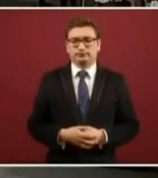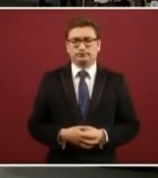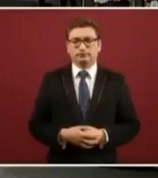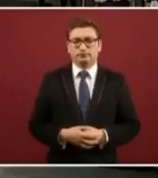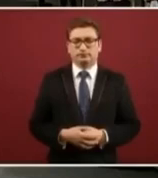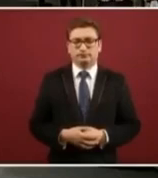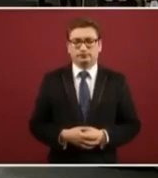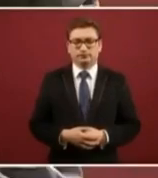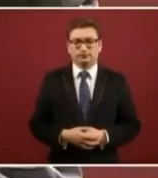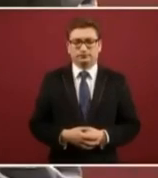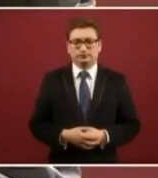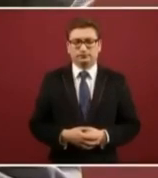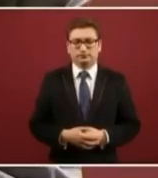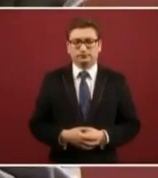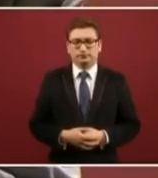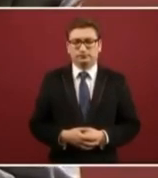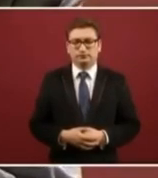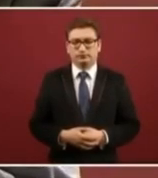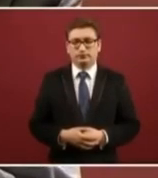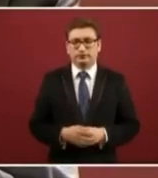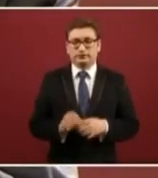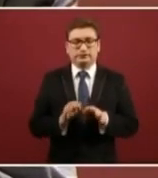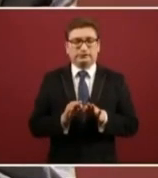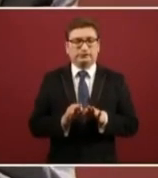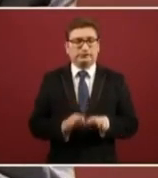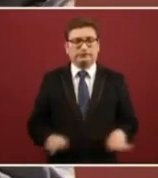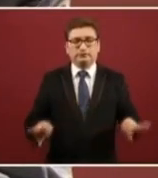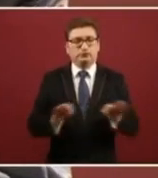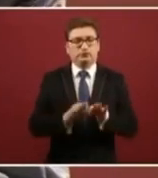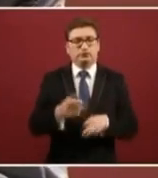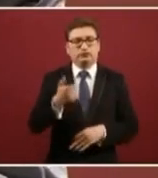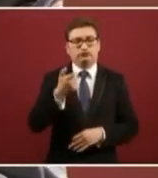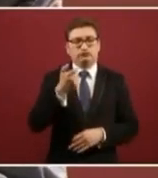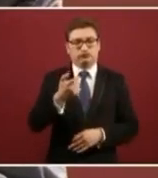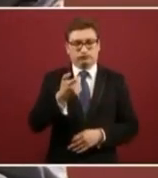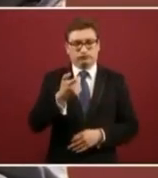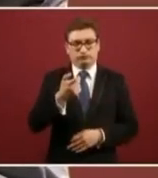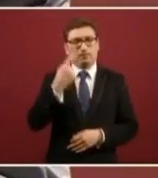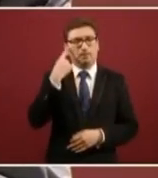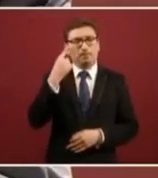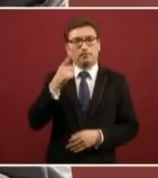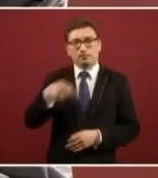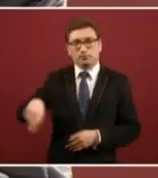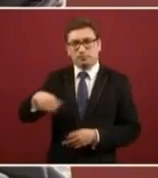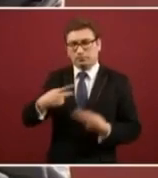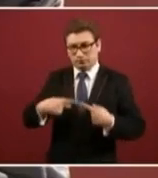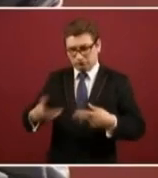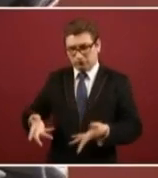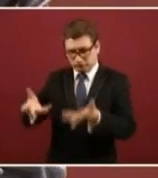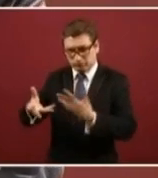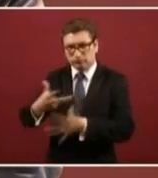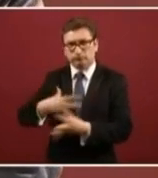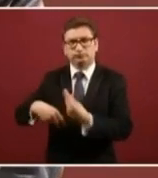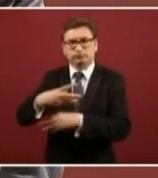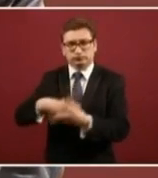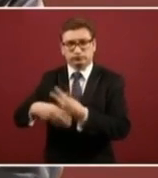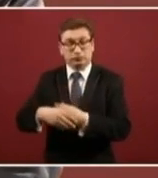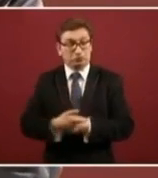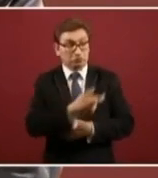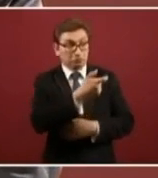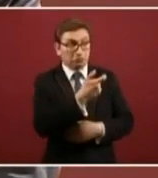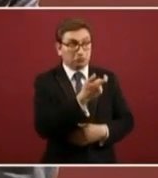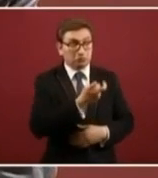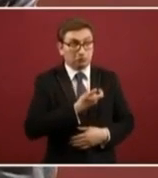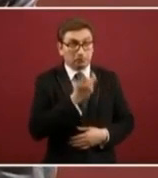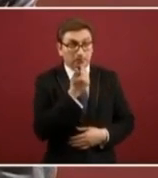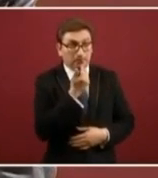lo determinante que es el precio para estimular la producción. Si hay precio,